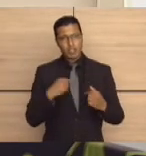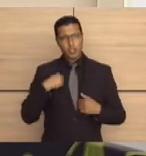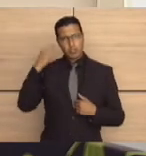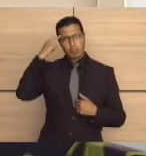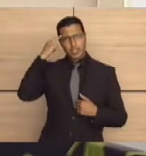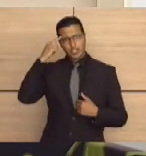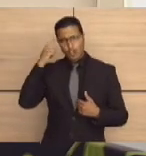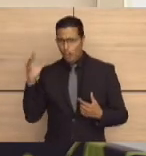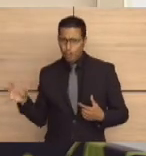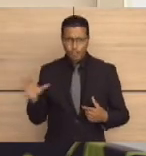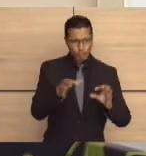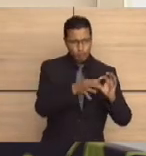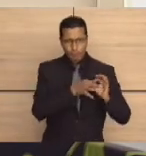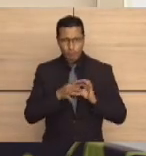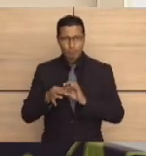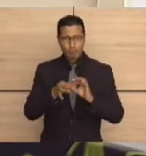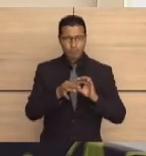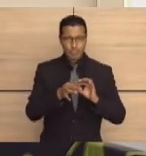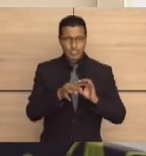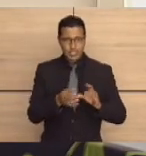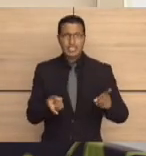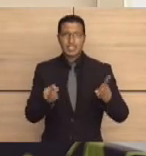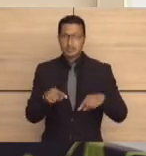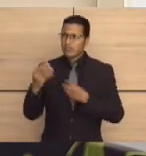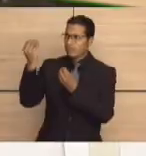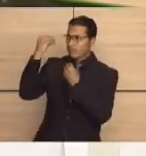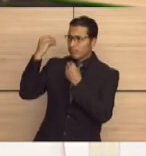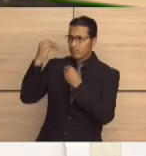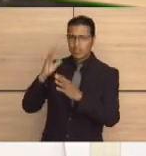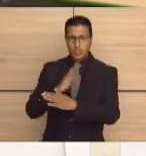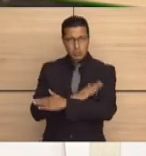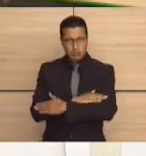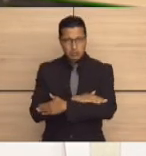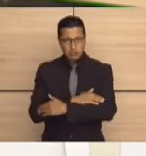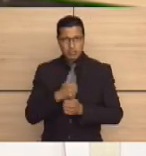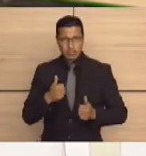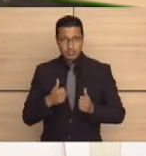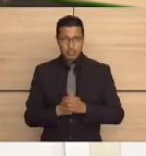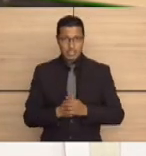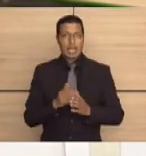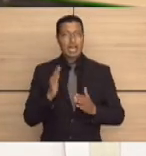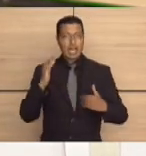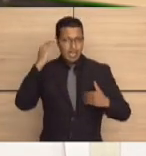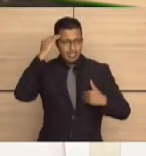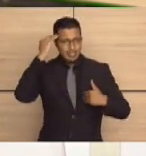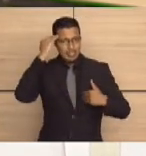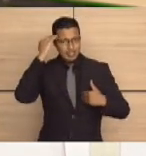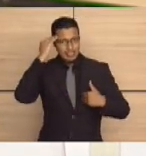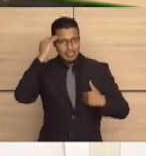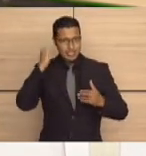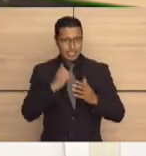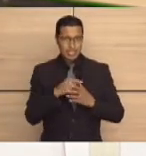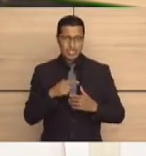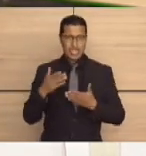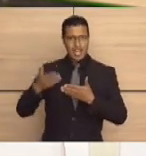colectiva y con una preparación multidisciplinar vamos a tener pues conciencia de todo lo que hemos